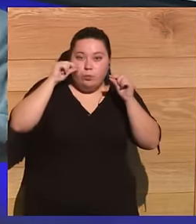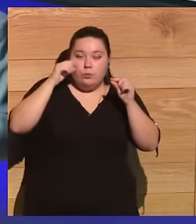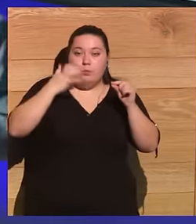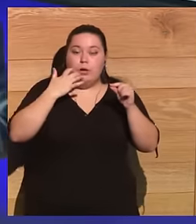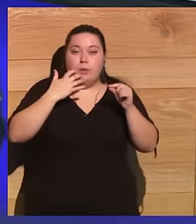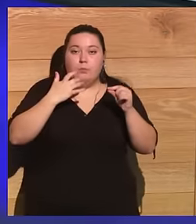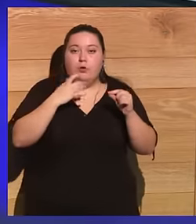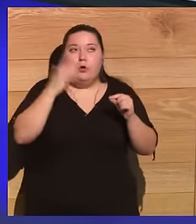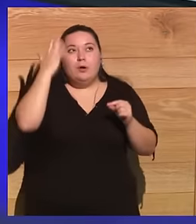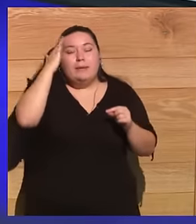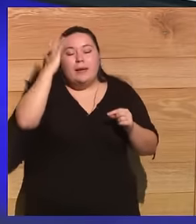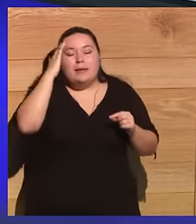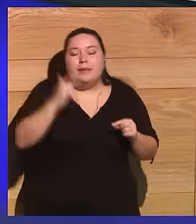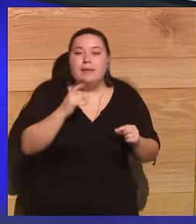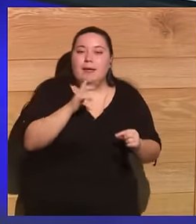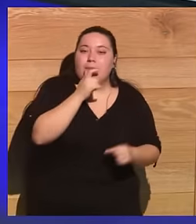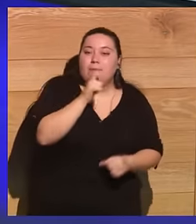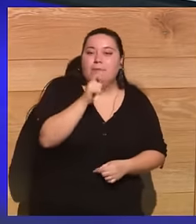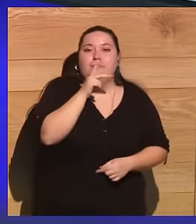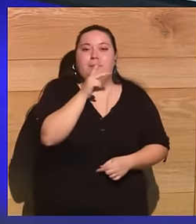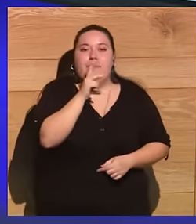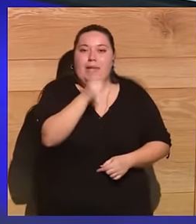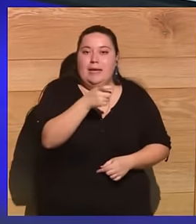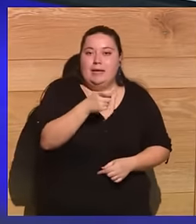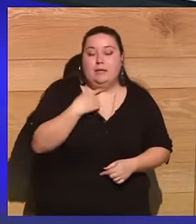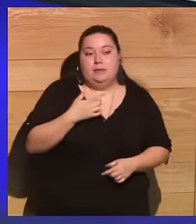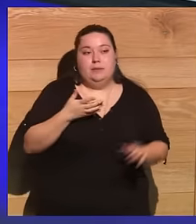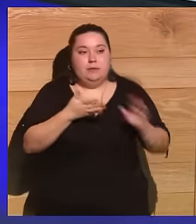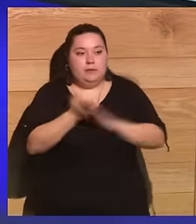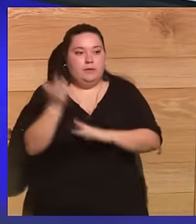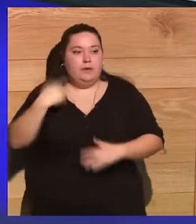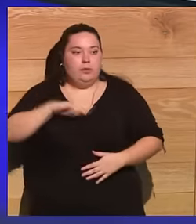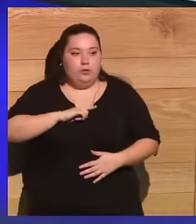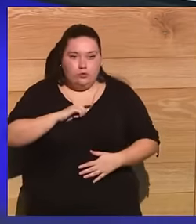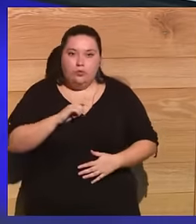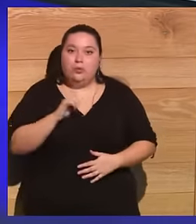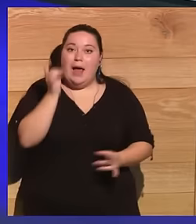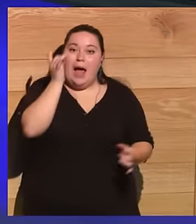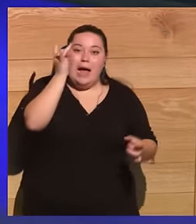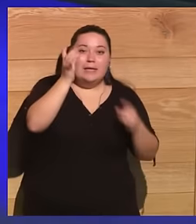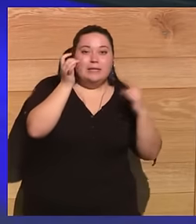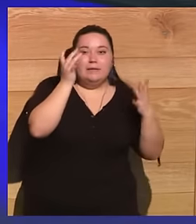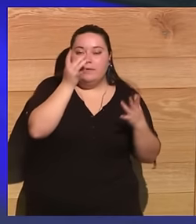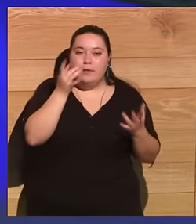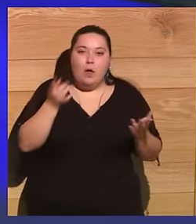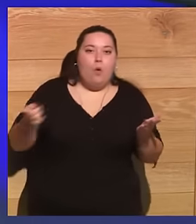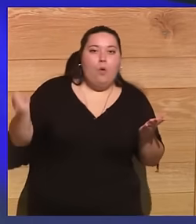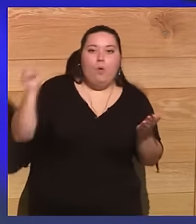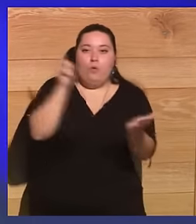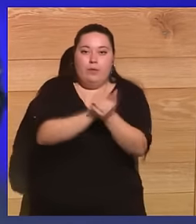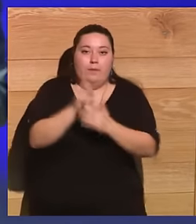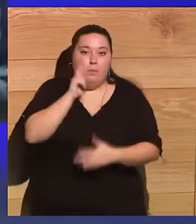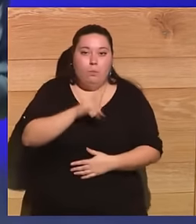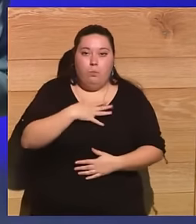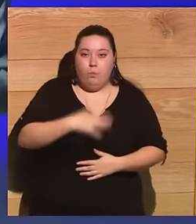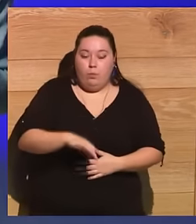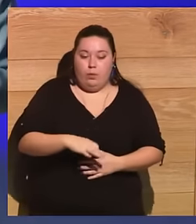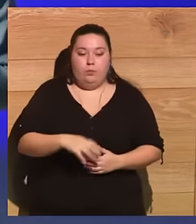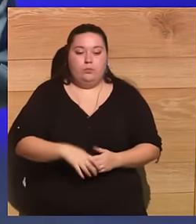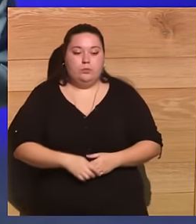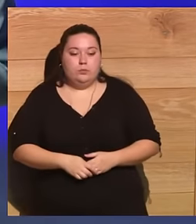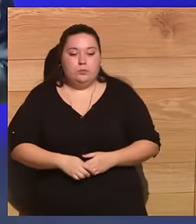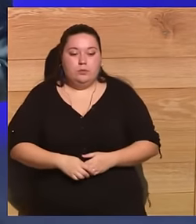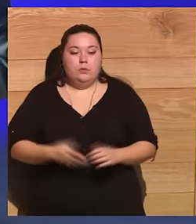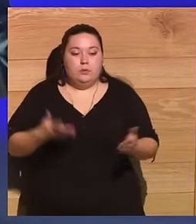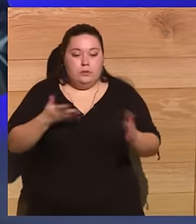la letra X, podemos hasta cierto punto retroproyectar esta actividad, volverla de vuelta otra vez, para que,